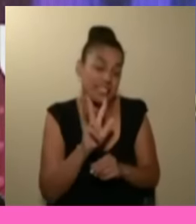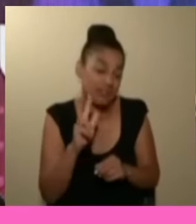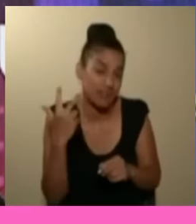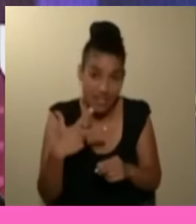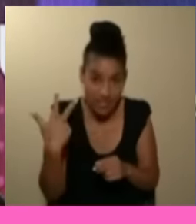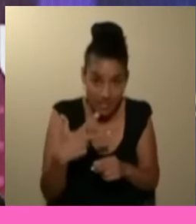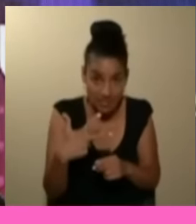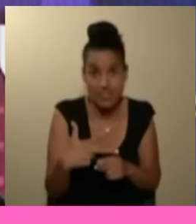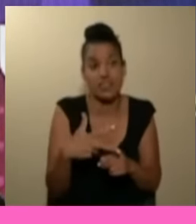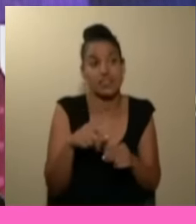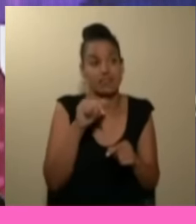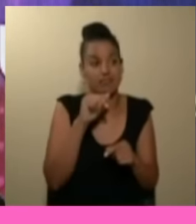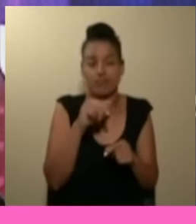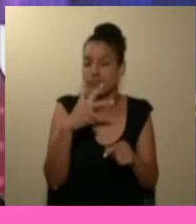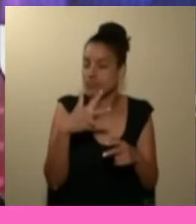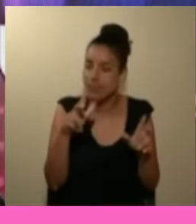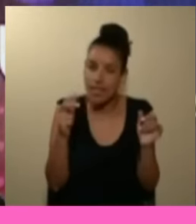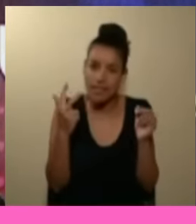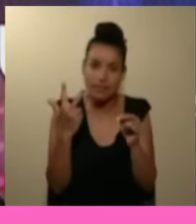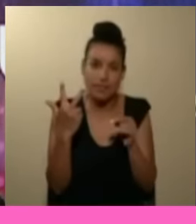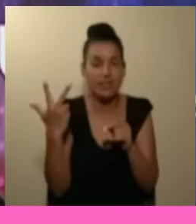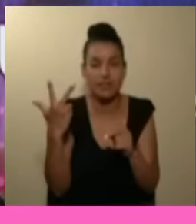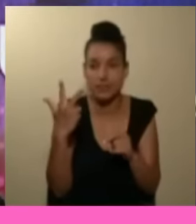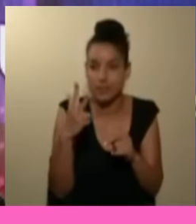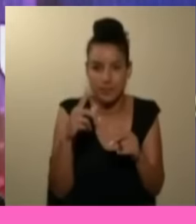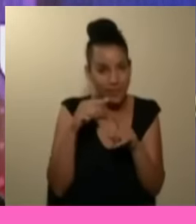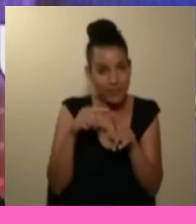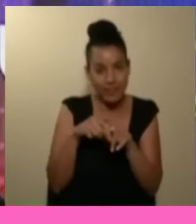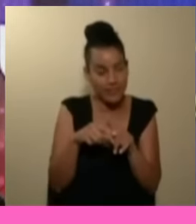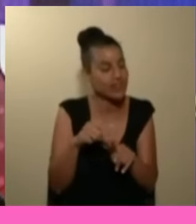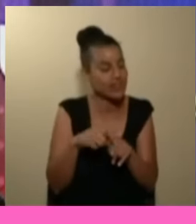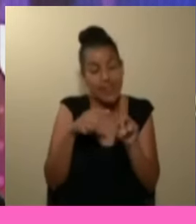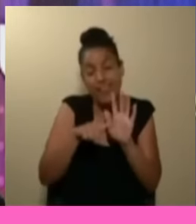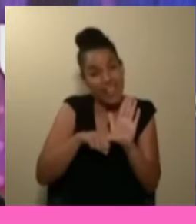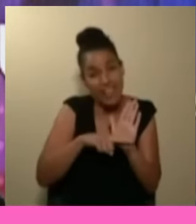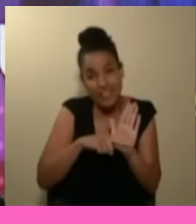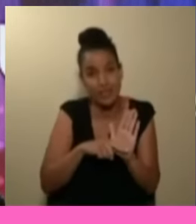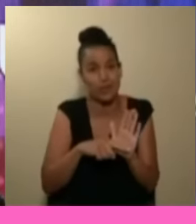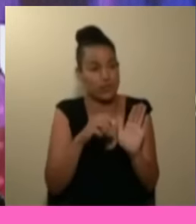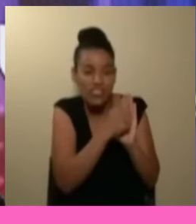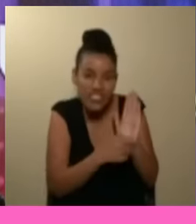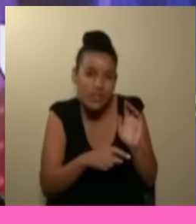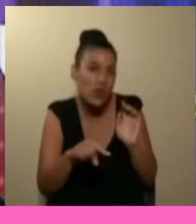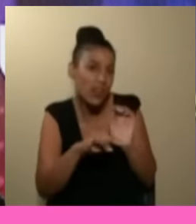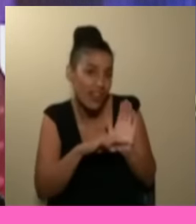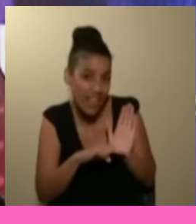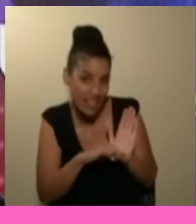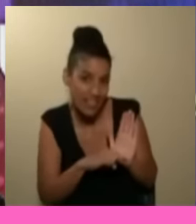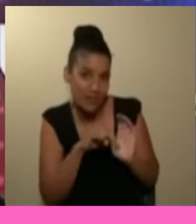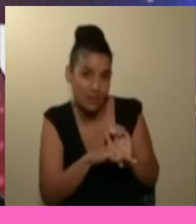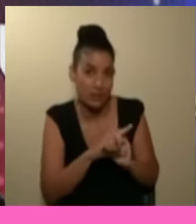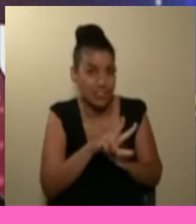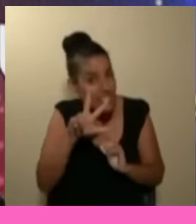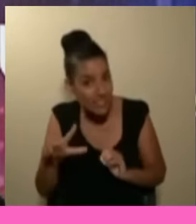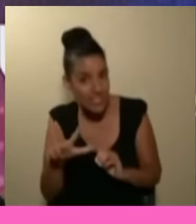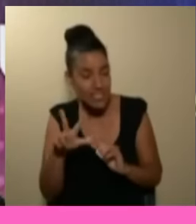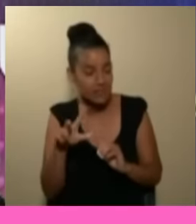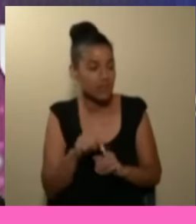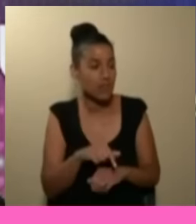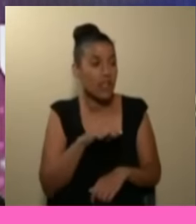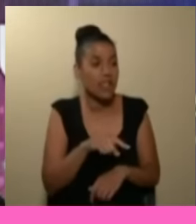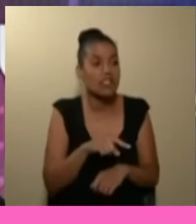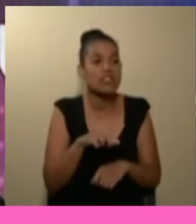me concentro en 3 puntos. Legítima defensa, el aumento inconsistente de las penas y el tema del respaldo al